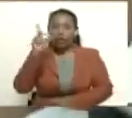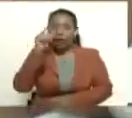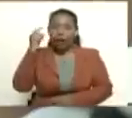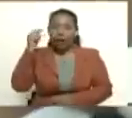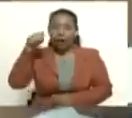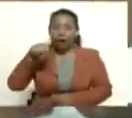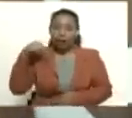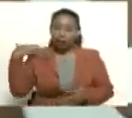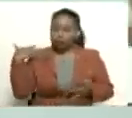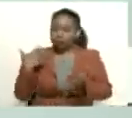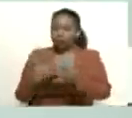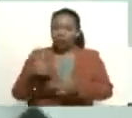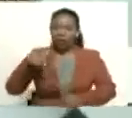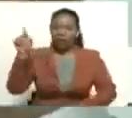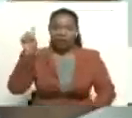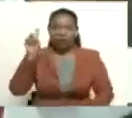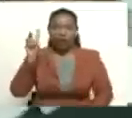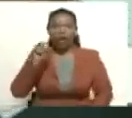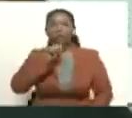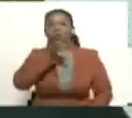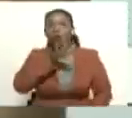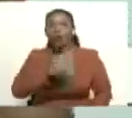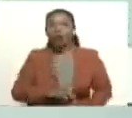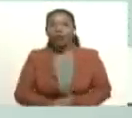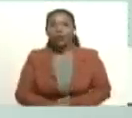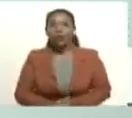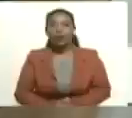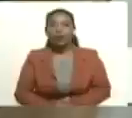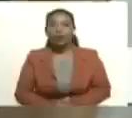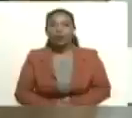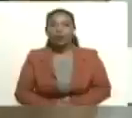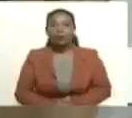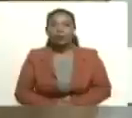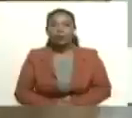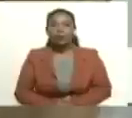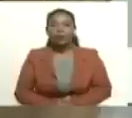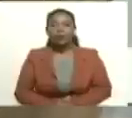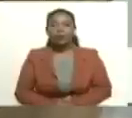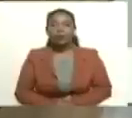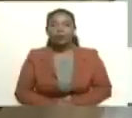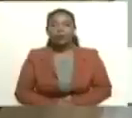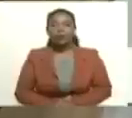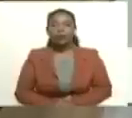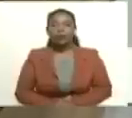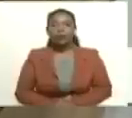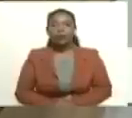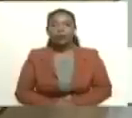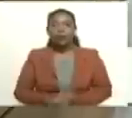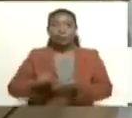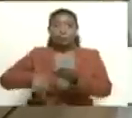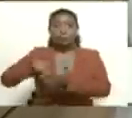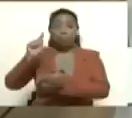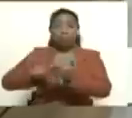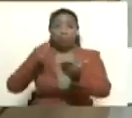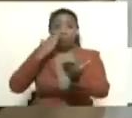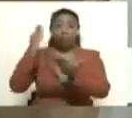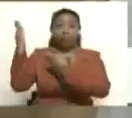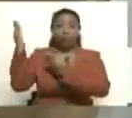de la historia de Venezuela. Con este contrato y la firma, esta es la firma de Juan Guaidó,